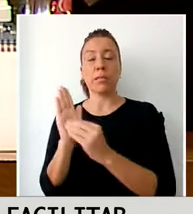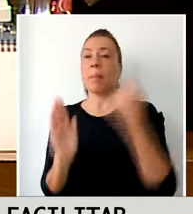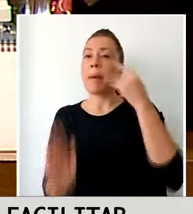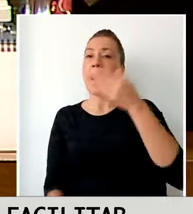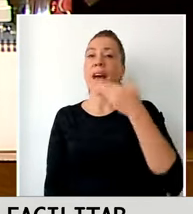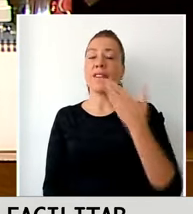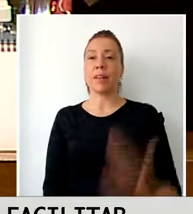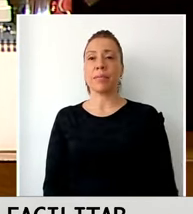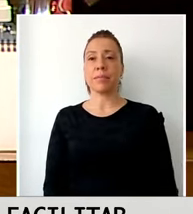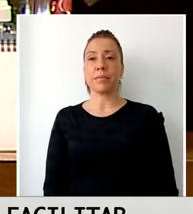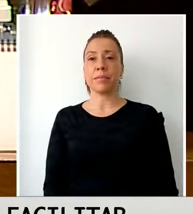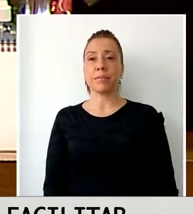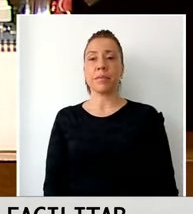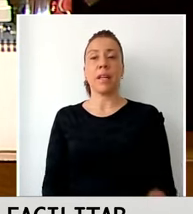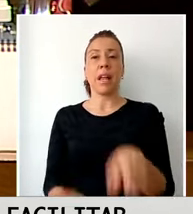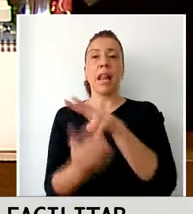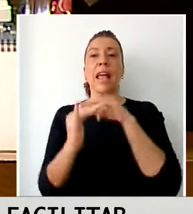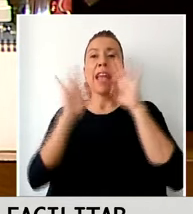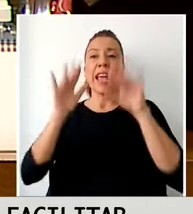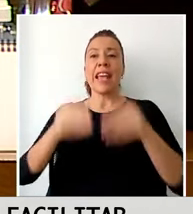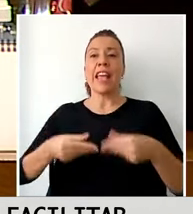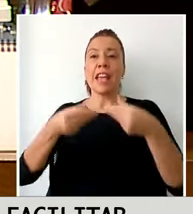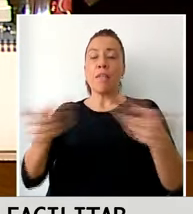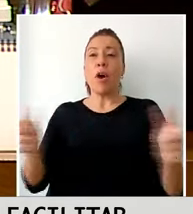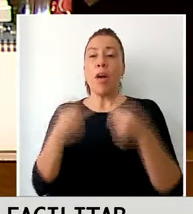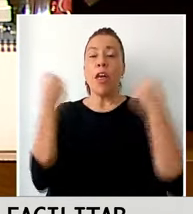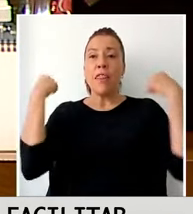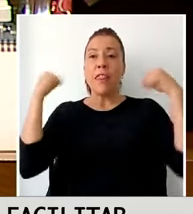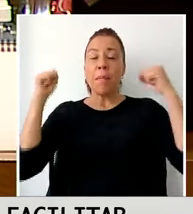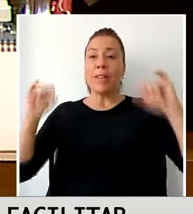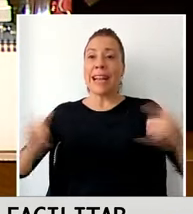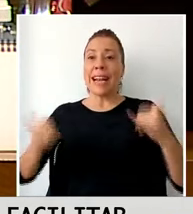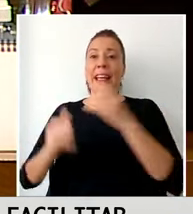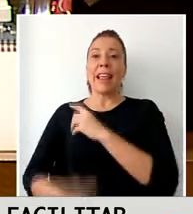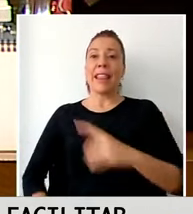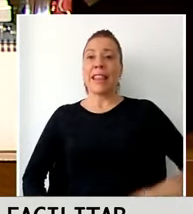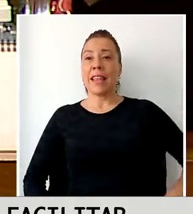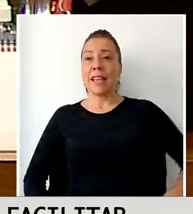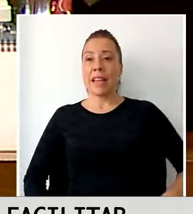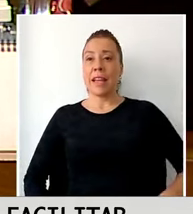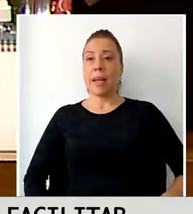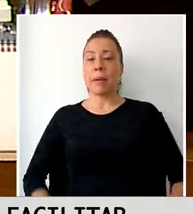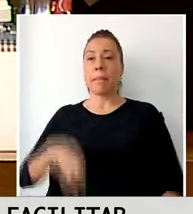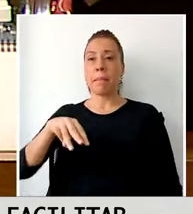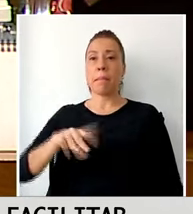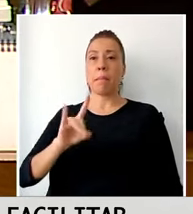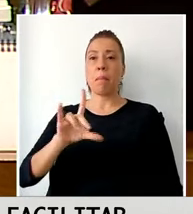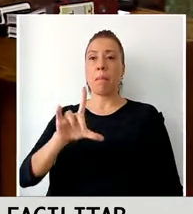brinde el informe de la comisión de deportes y recreación el diputado Jaime mulet